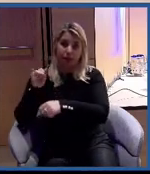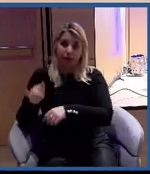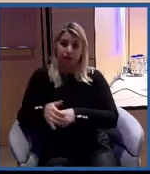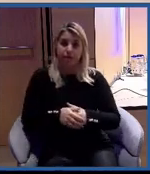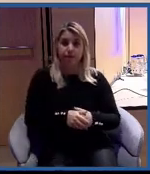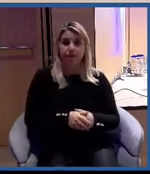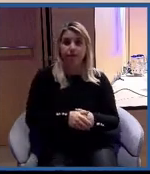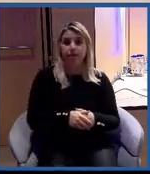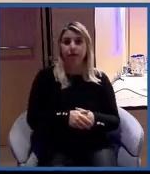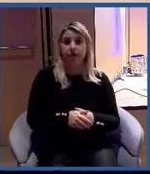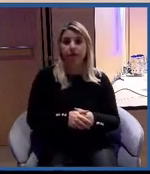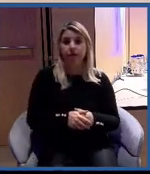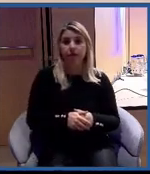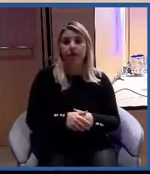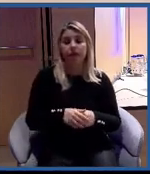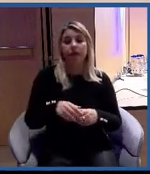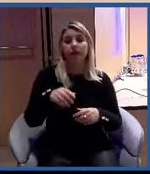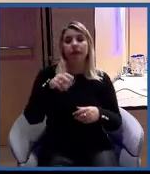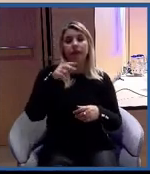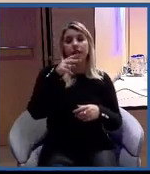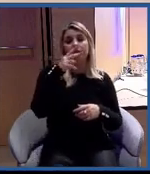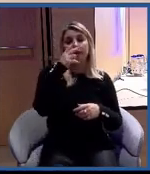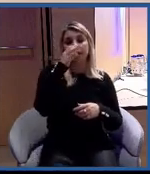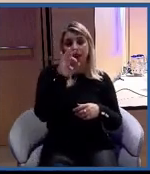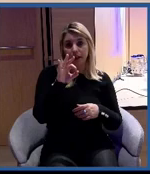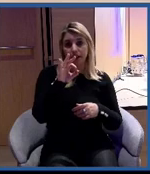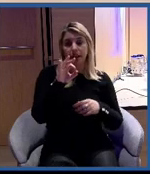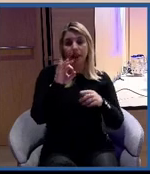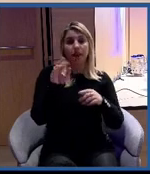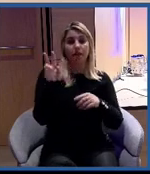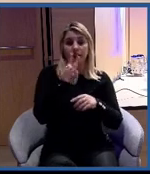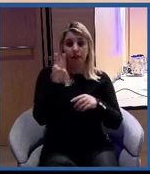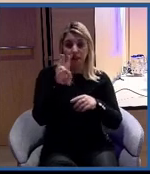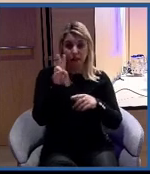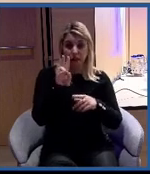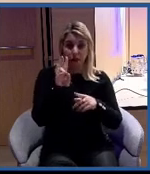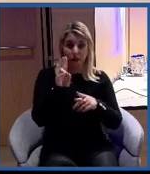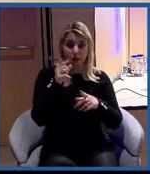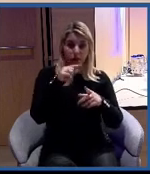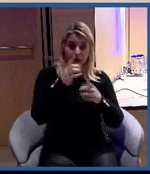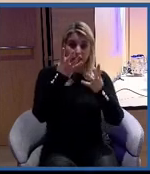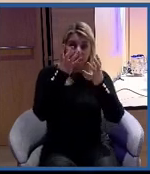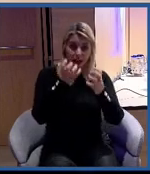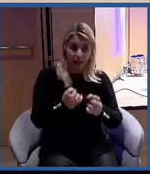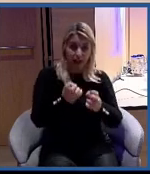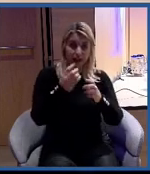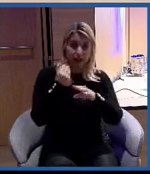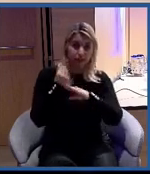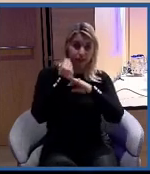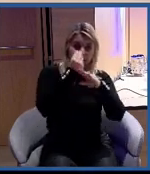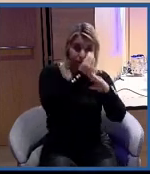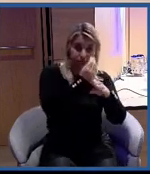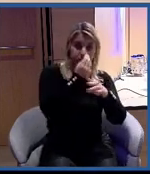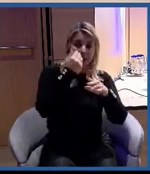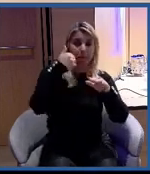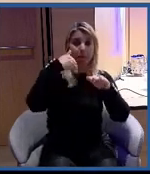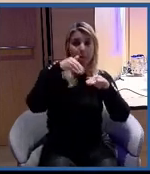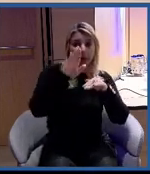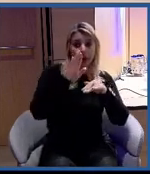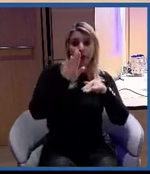el 20 de los 22 alcaldes querían reelegirse estamos hablando de las cabeceras departamentales que son las que tienen mayor